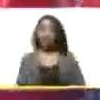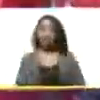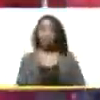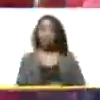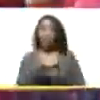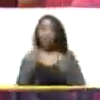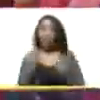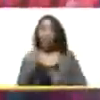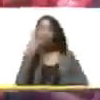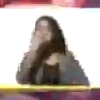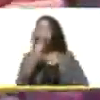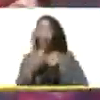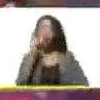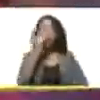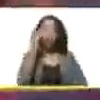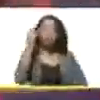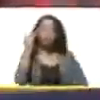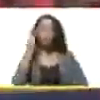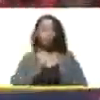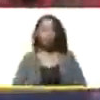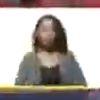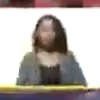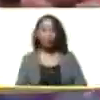Puro muchacho y muchacha.